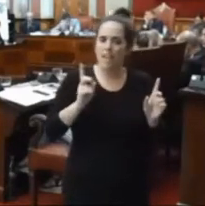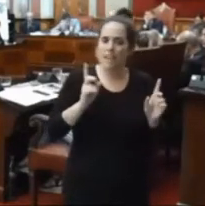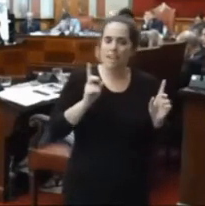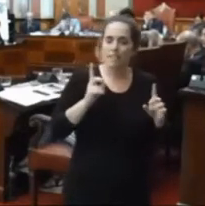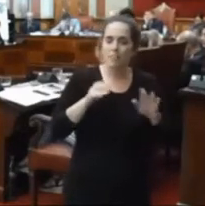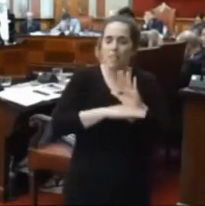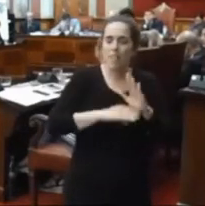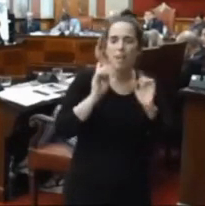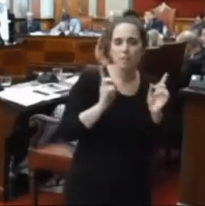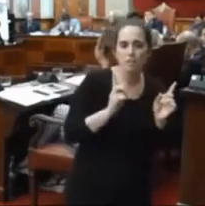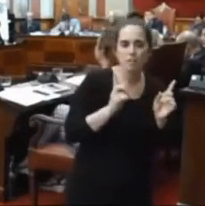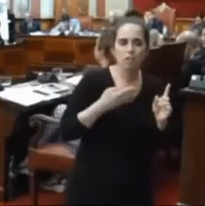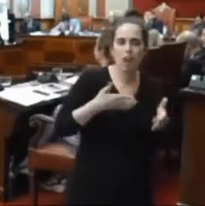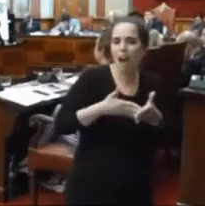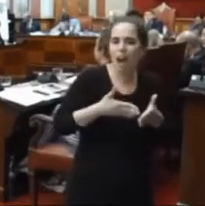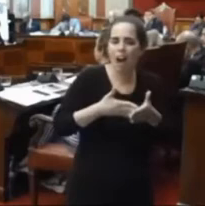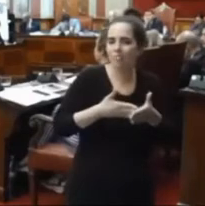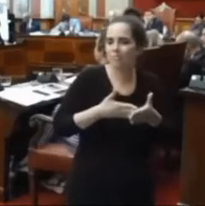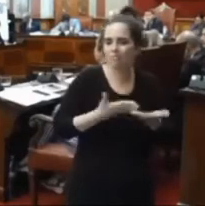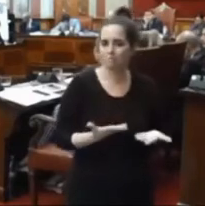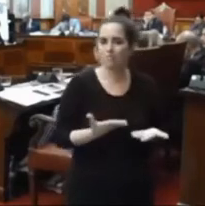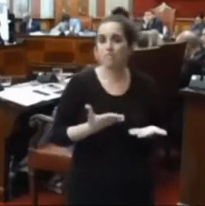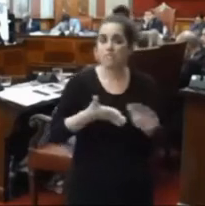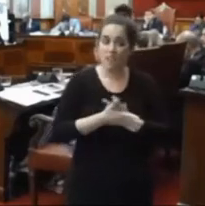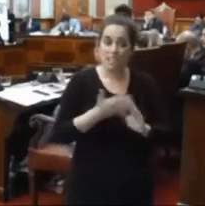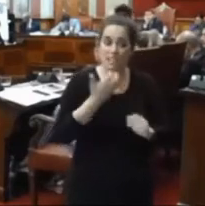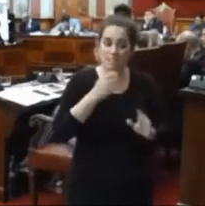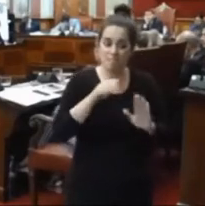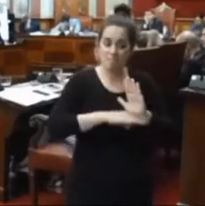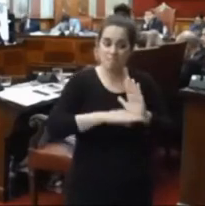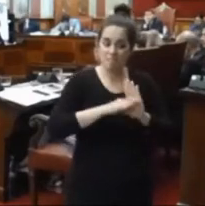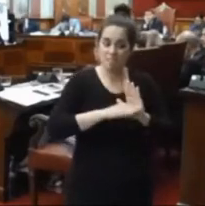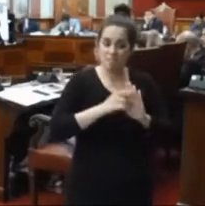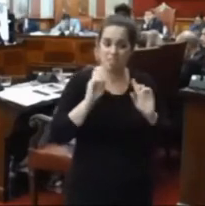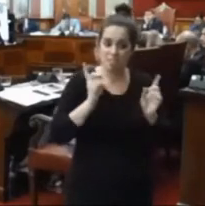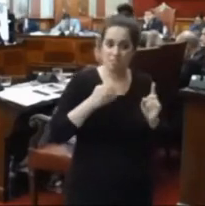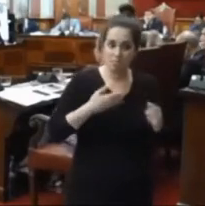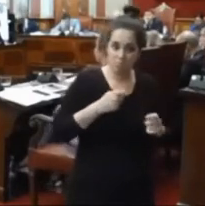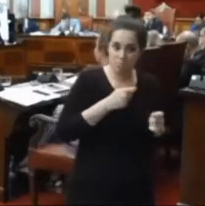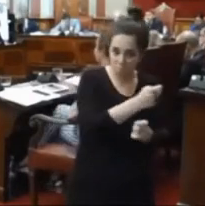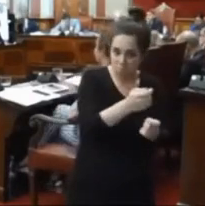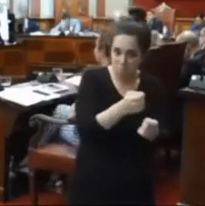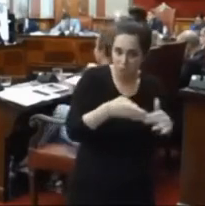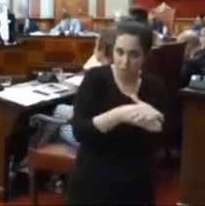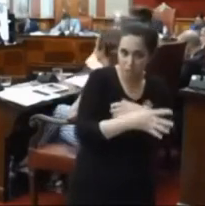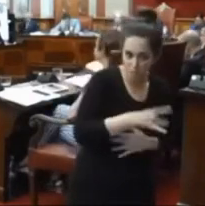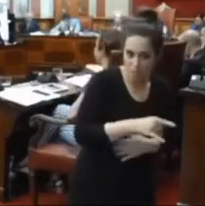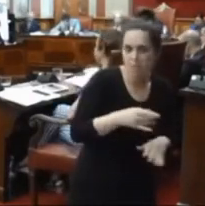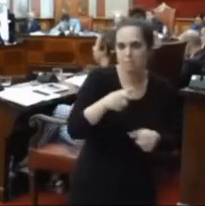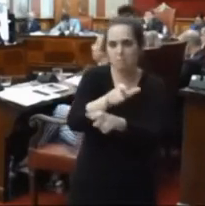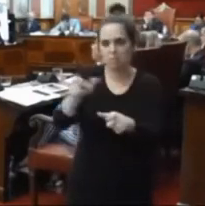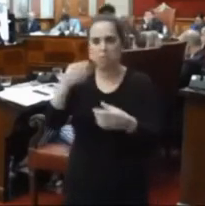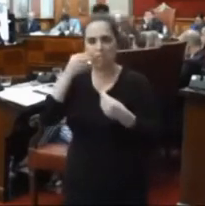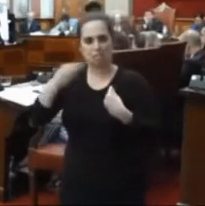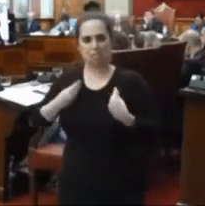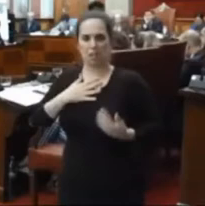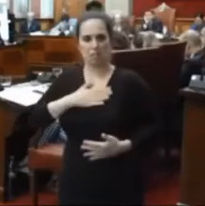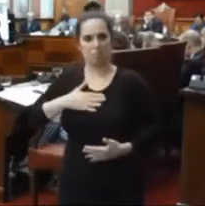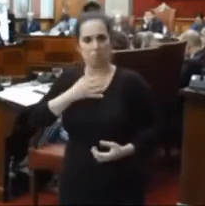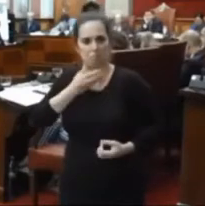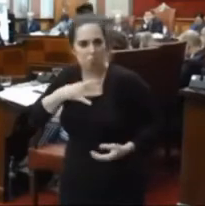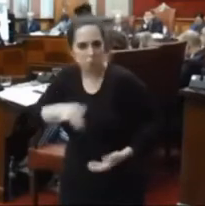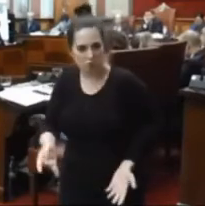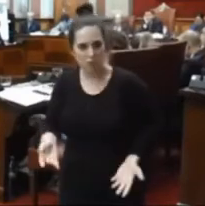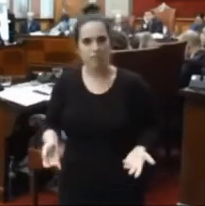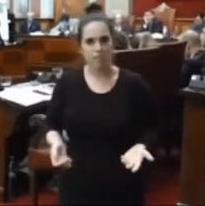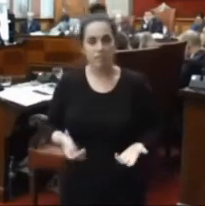permitirían a nuestra población vivir sus relaciones interpersonales de forma sana, satisfactoria y responsable. Veamos como